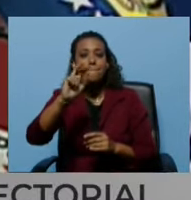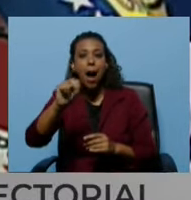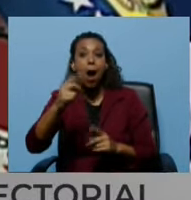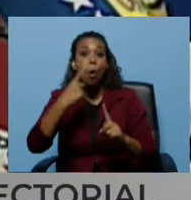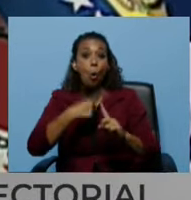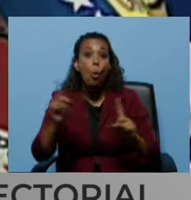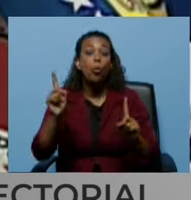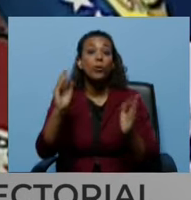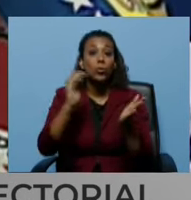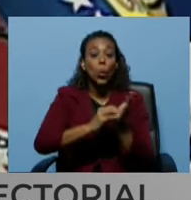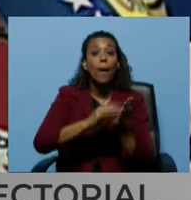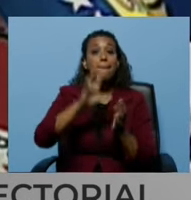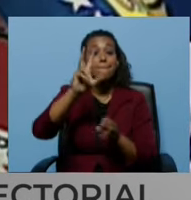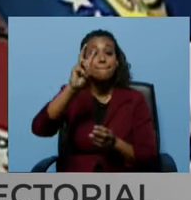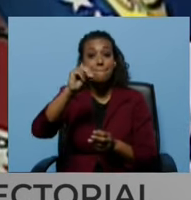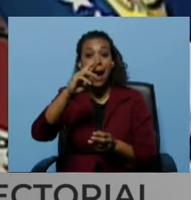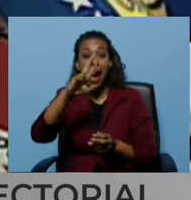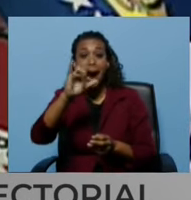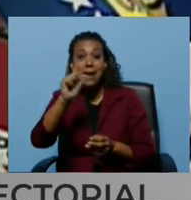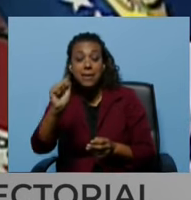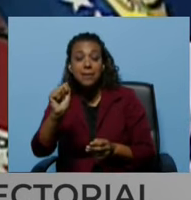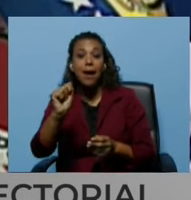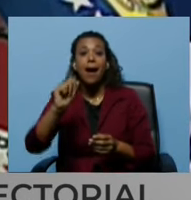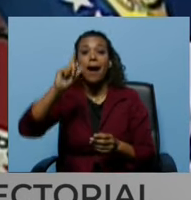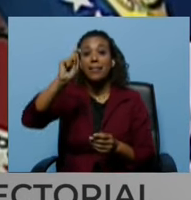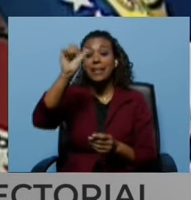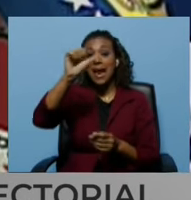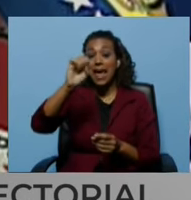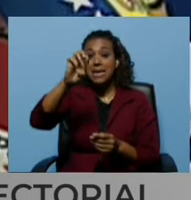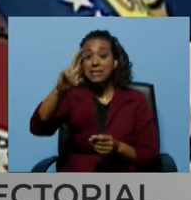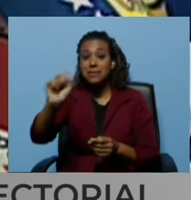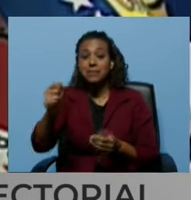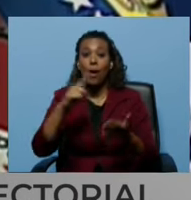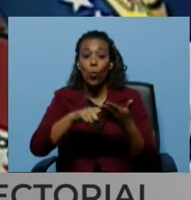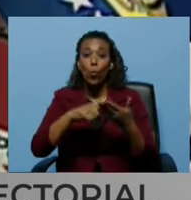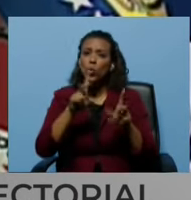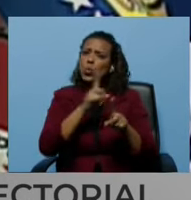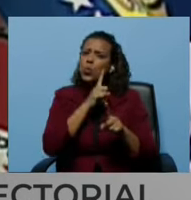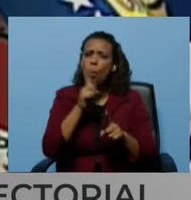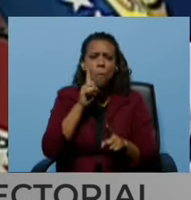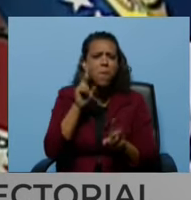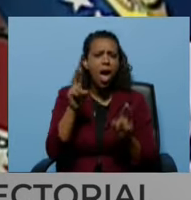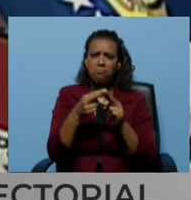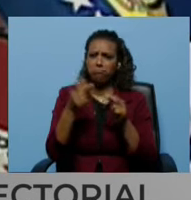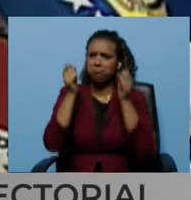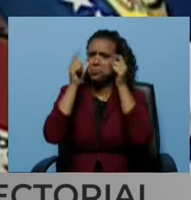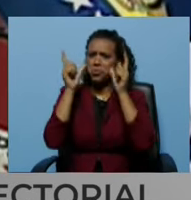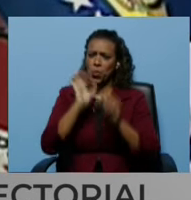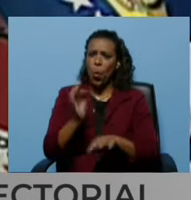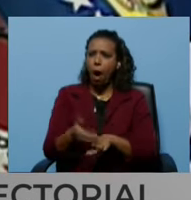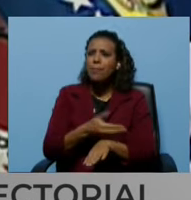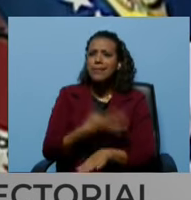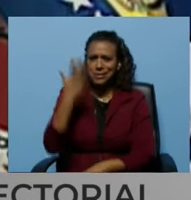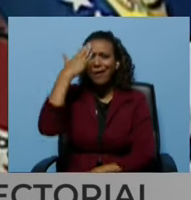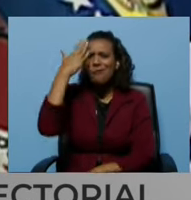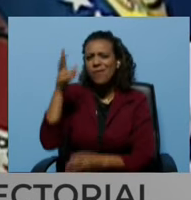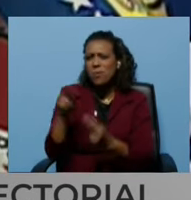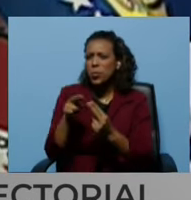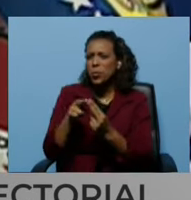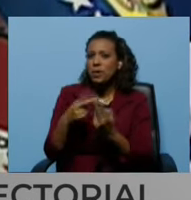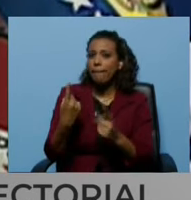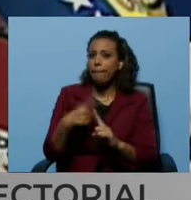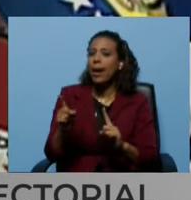Aparece nuevamente la señora María Teresa Clavijo y aparece un nombre que no nos llamó la atención al principio,